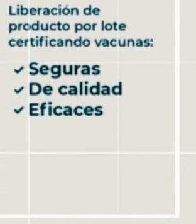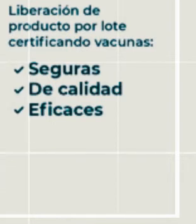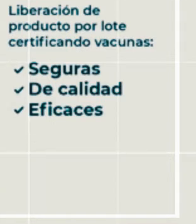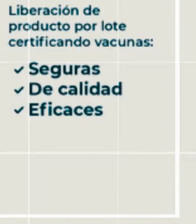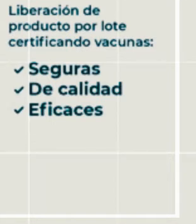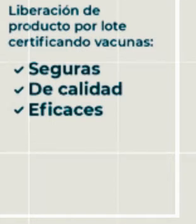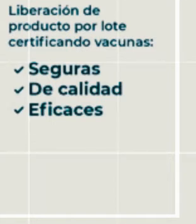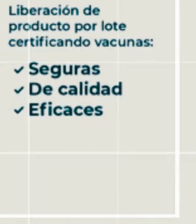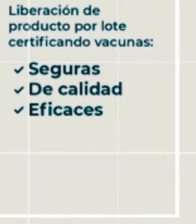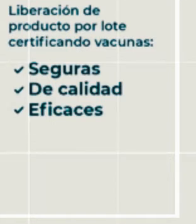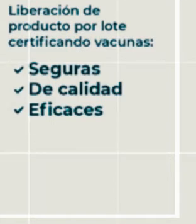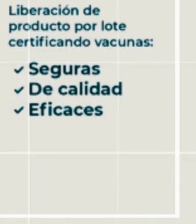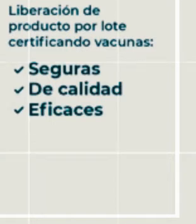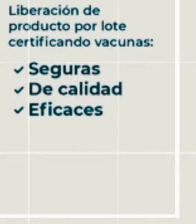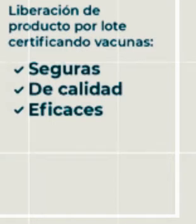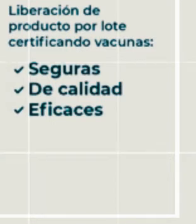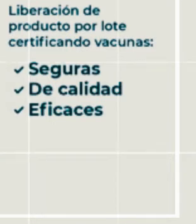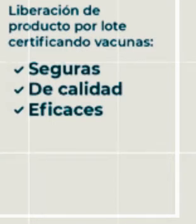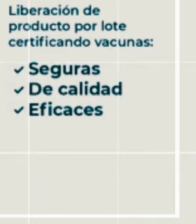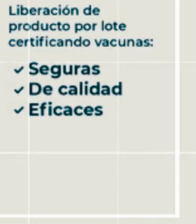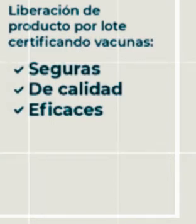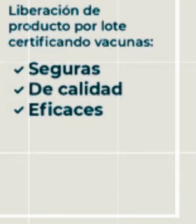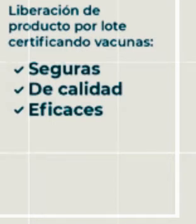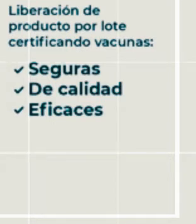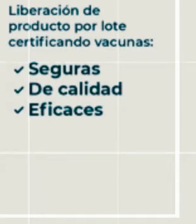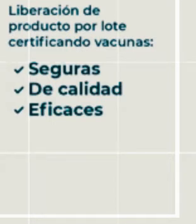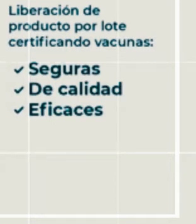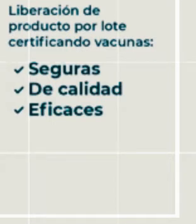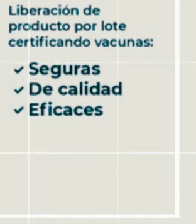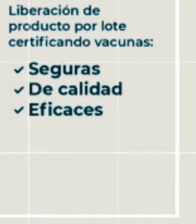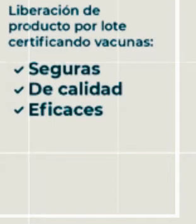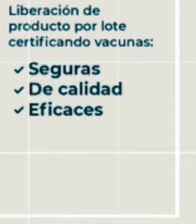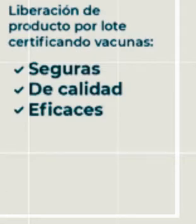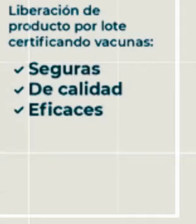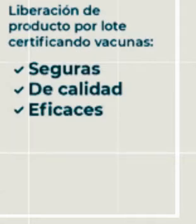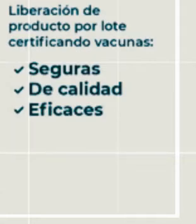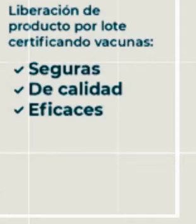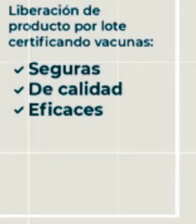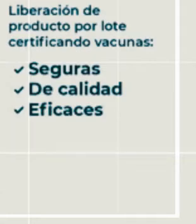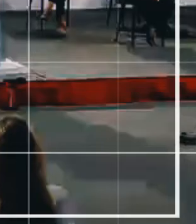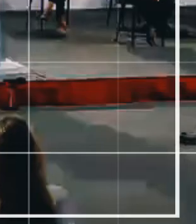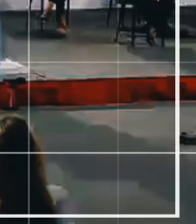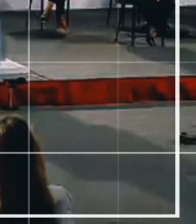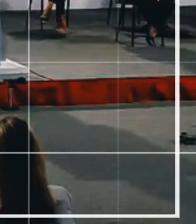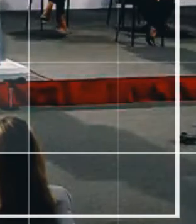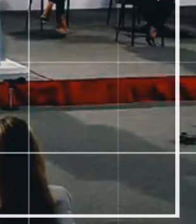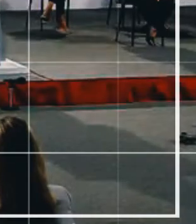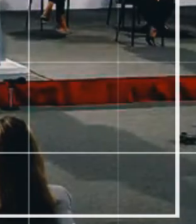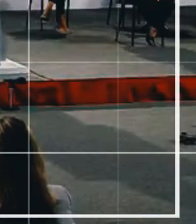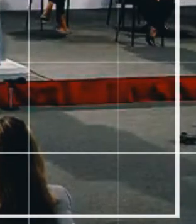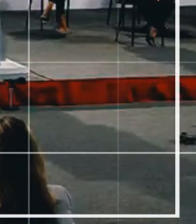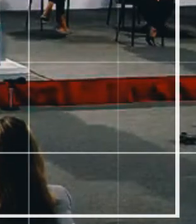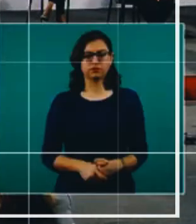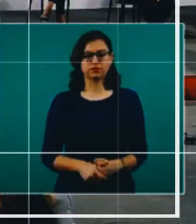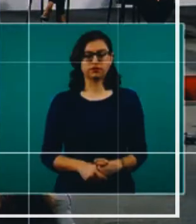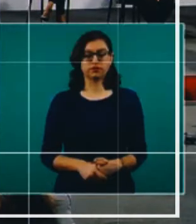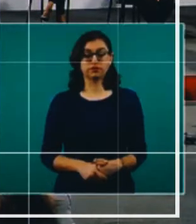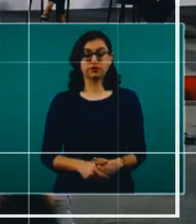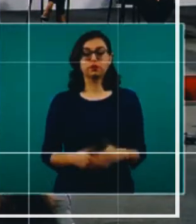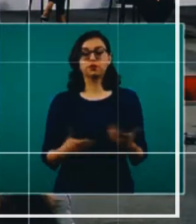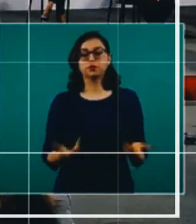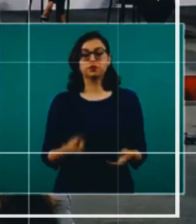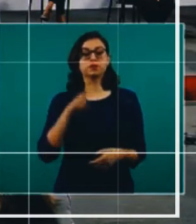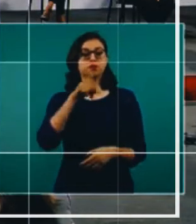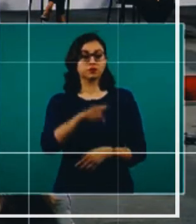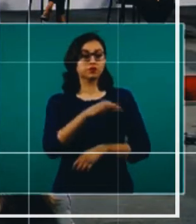país. Esos lotes van a dos laboratorios, a nuestro propio laboratorio, a CAIAC, laboratorio de referencia de vacunas